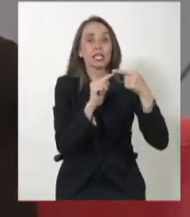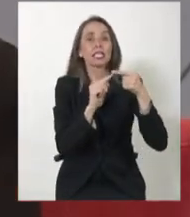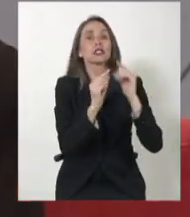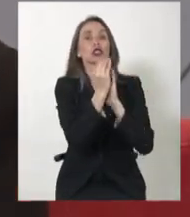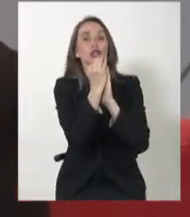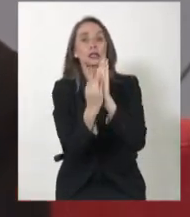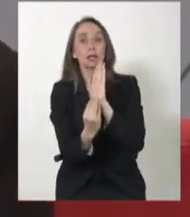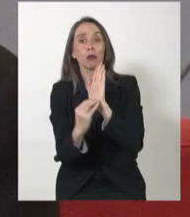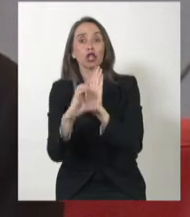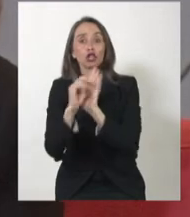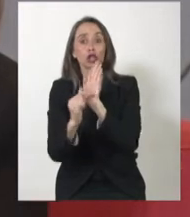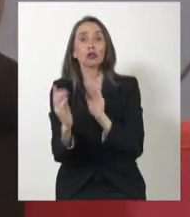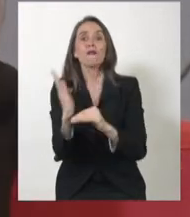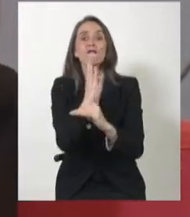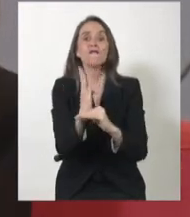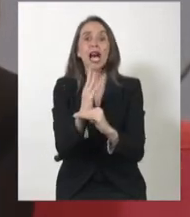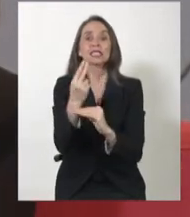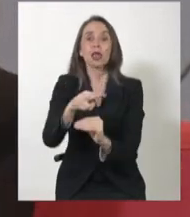de la institucionalidad,